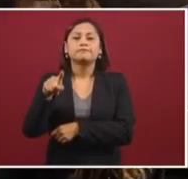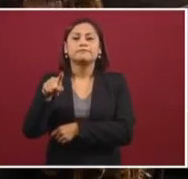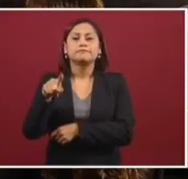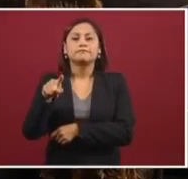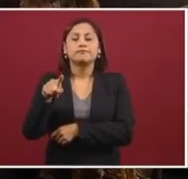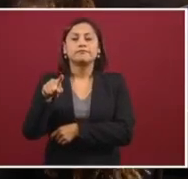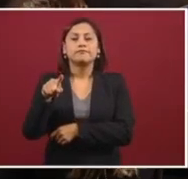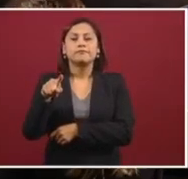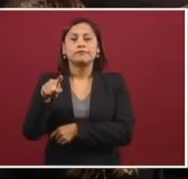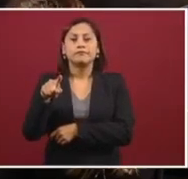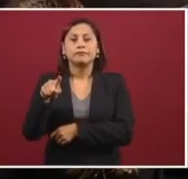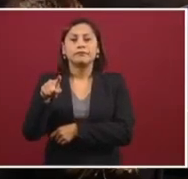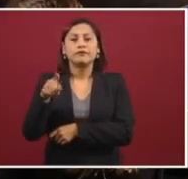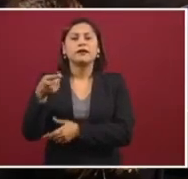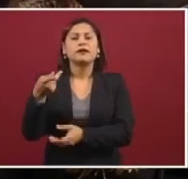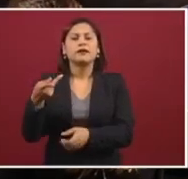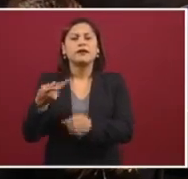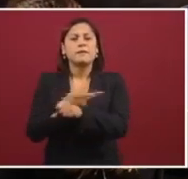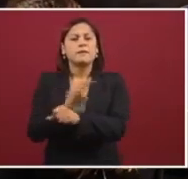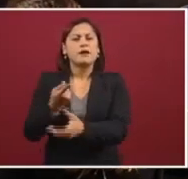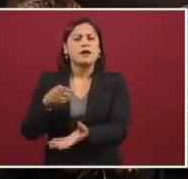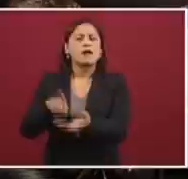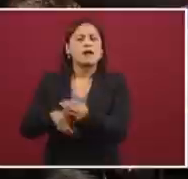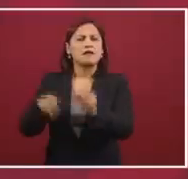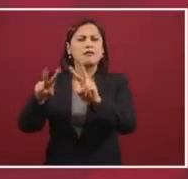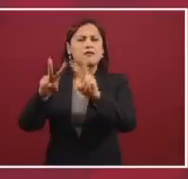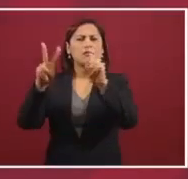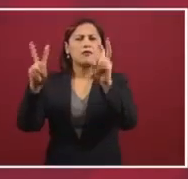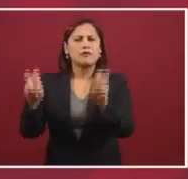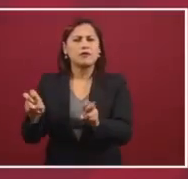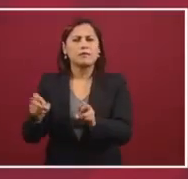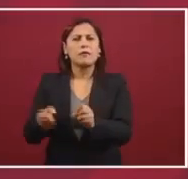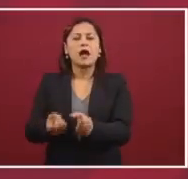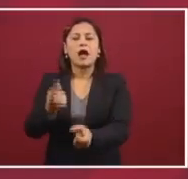intereses políticos electorales